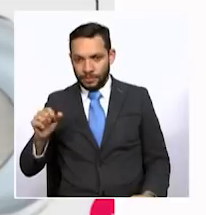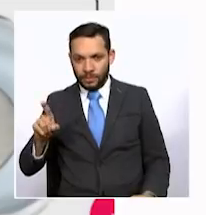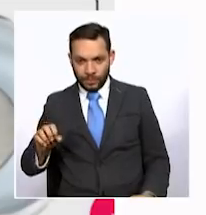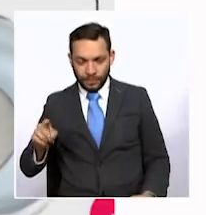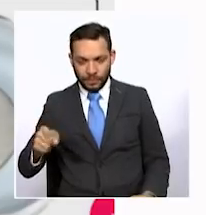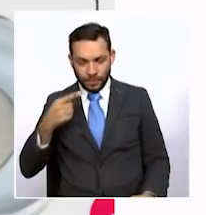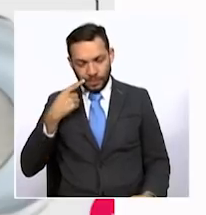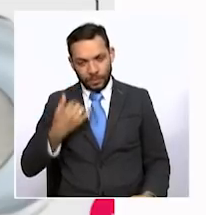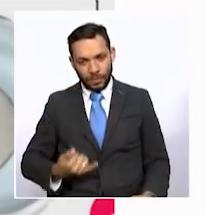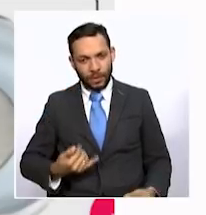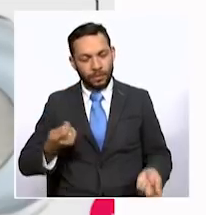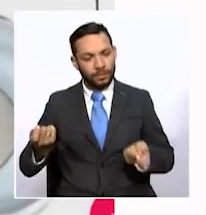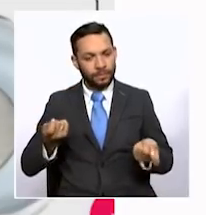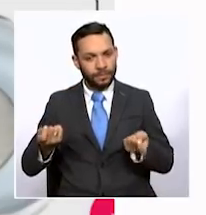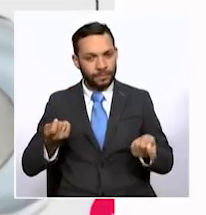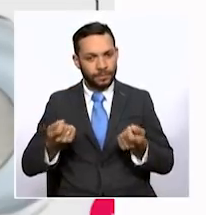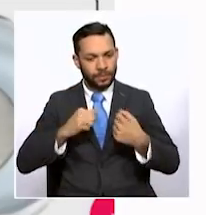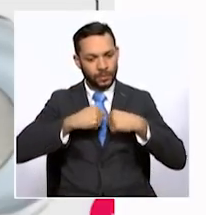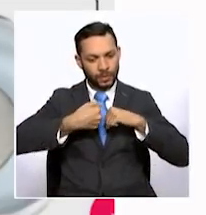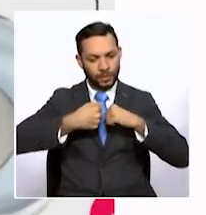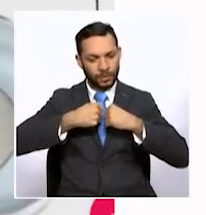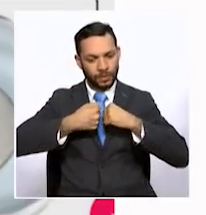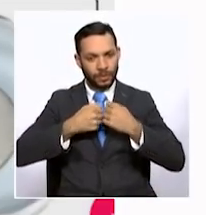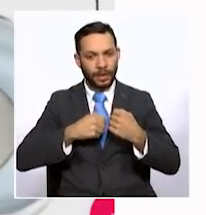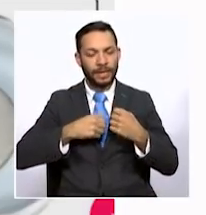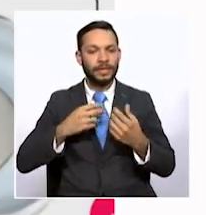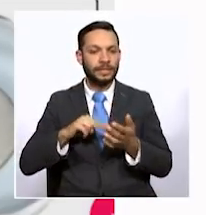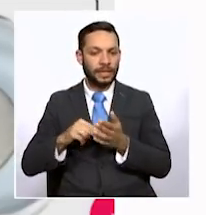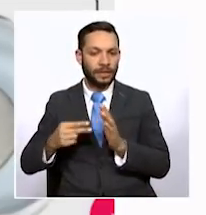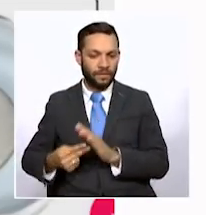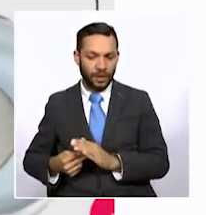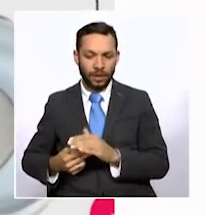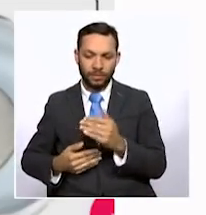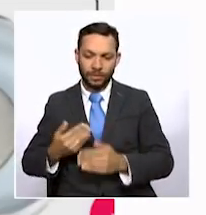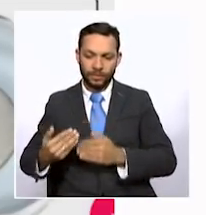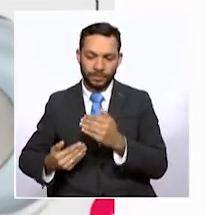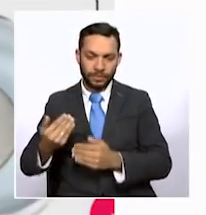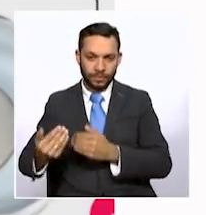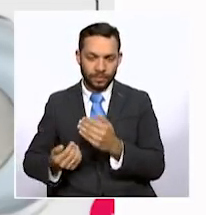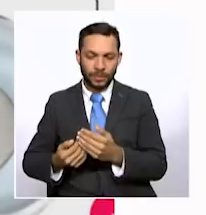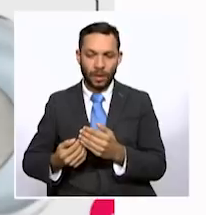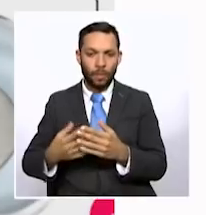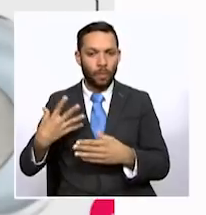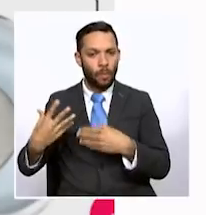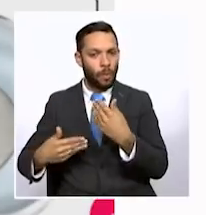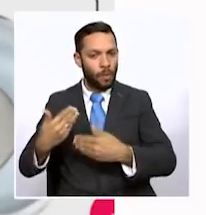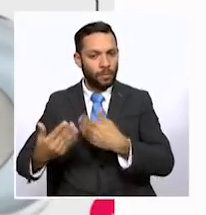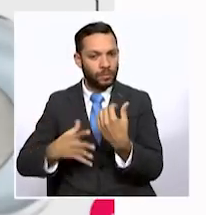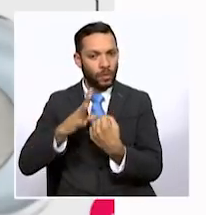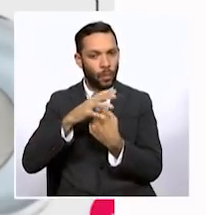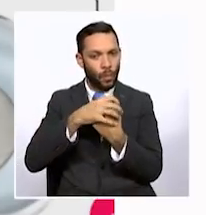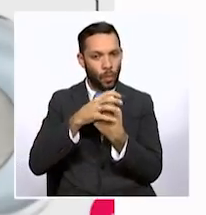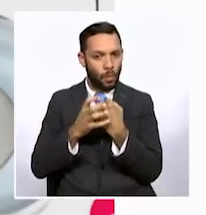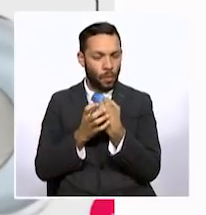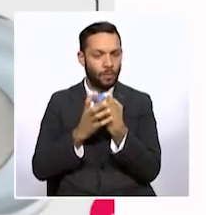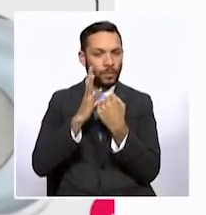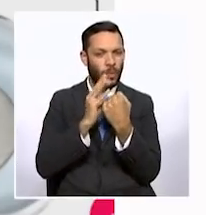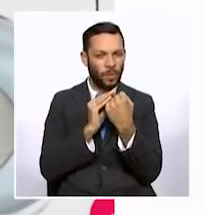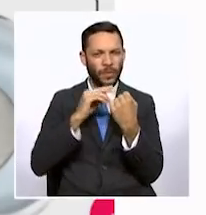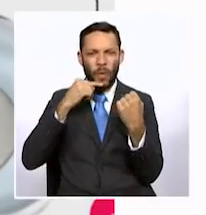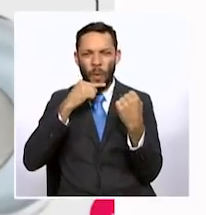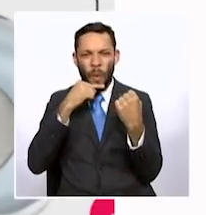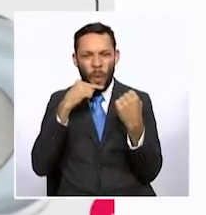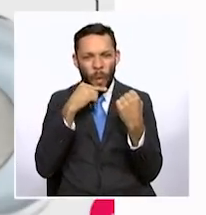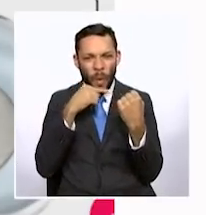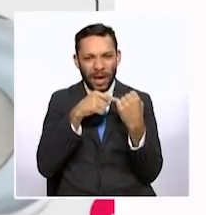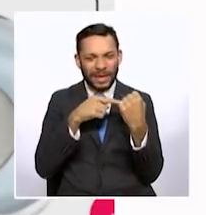con lesiones osteocondrales. O sea, ¿qué significa eso? Desgaste articular. Estas lesiones que vemos acá rojas son, les voy a cambiar